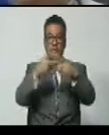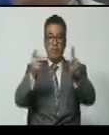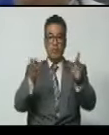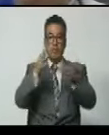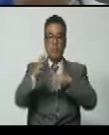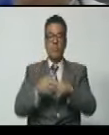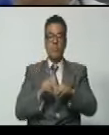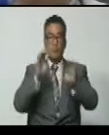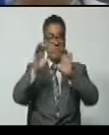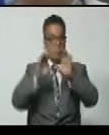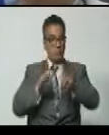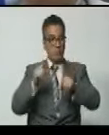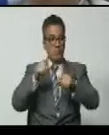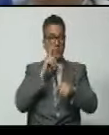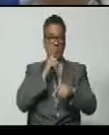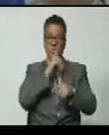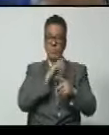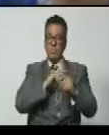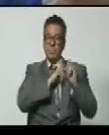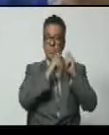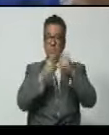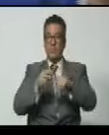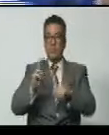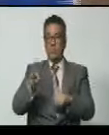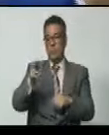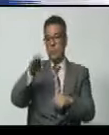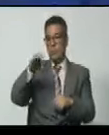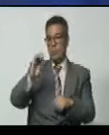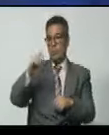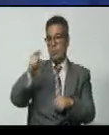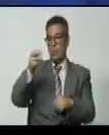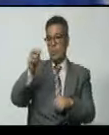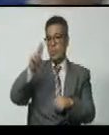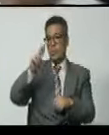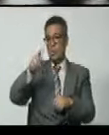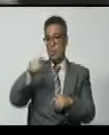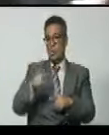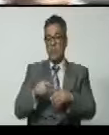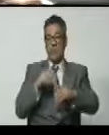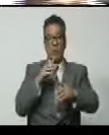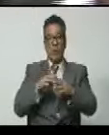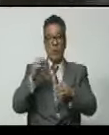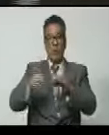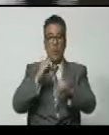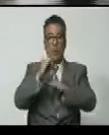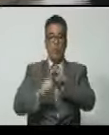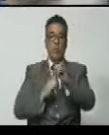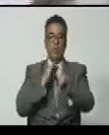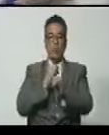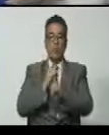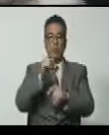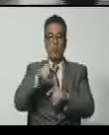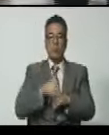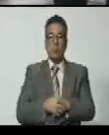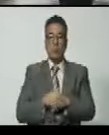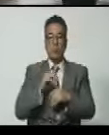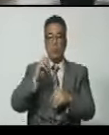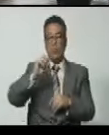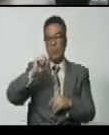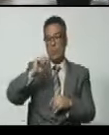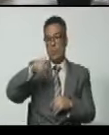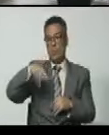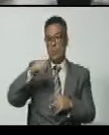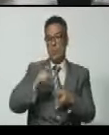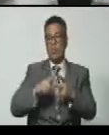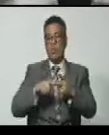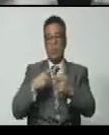se nombra al embajador Héctor Constant ante la Corte Penal Internacional, ante la OPAC y